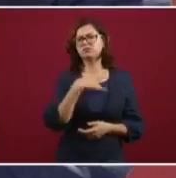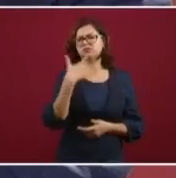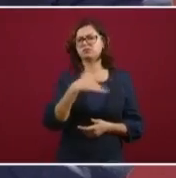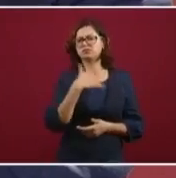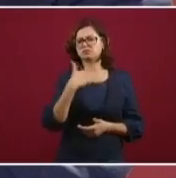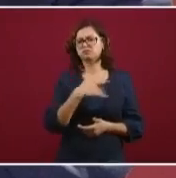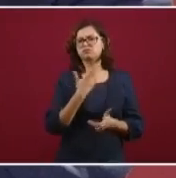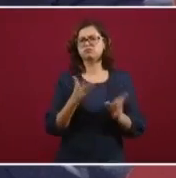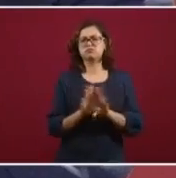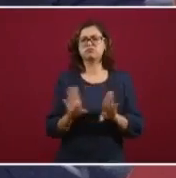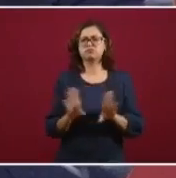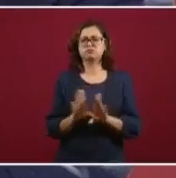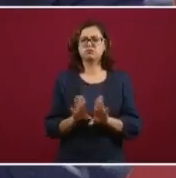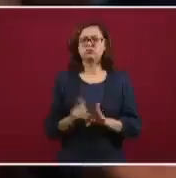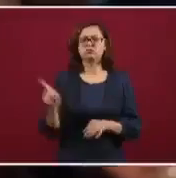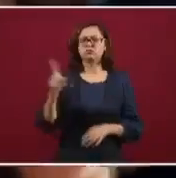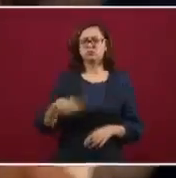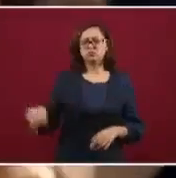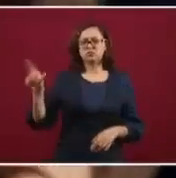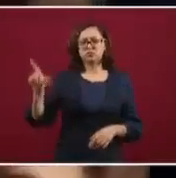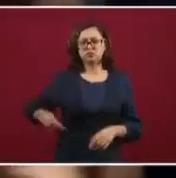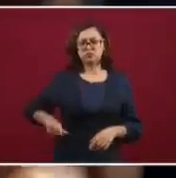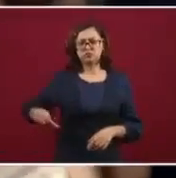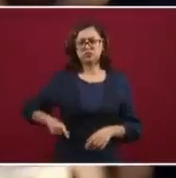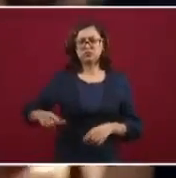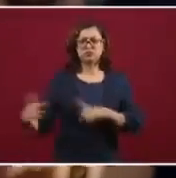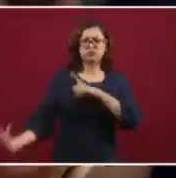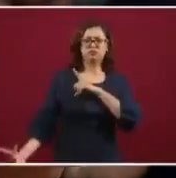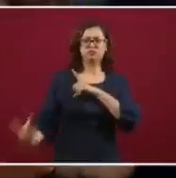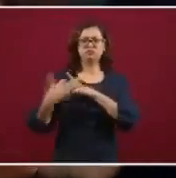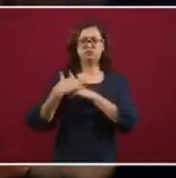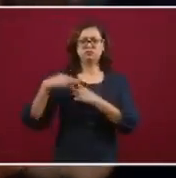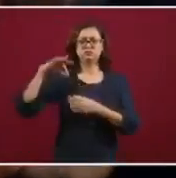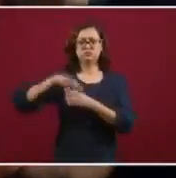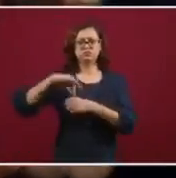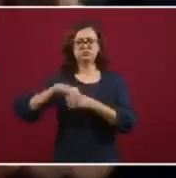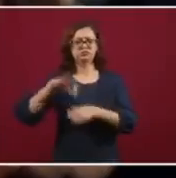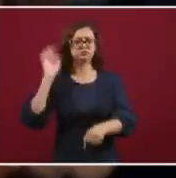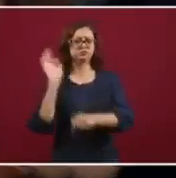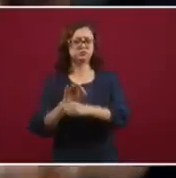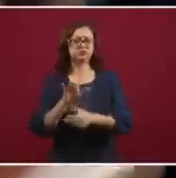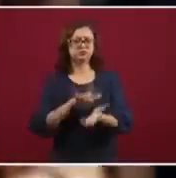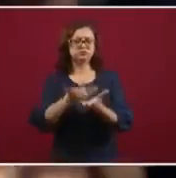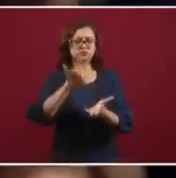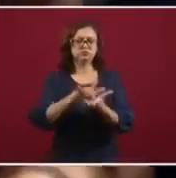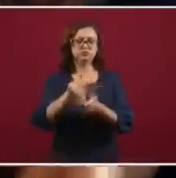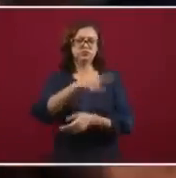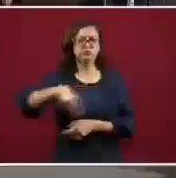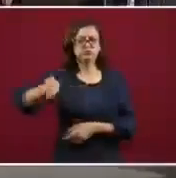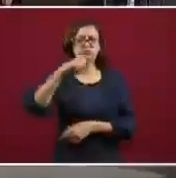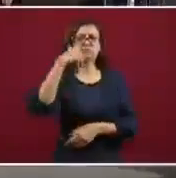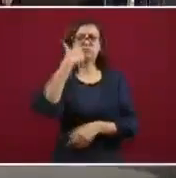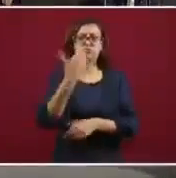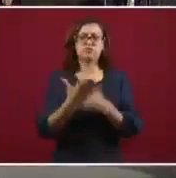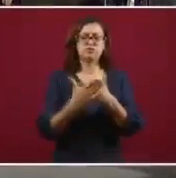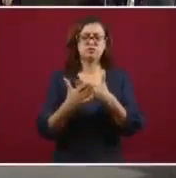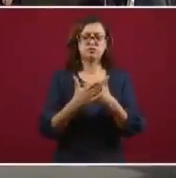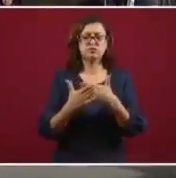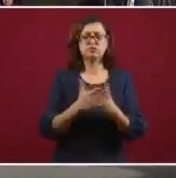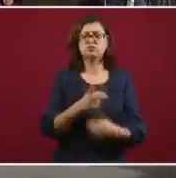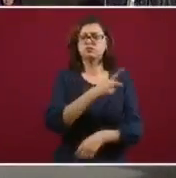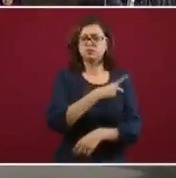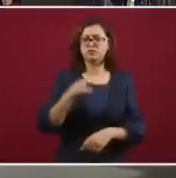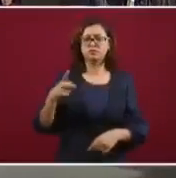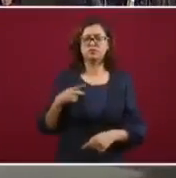dicho que, bueno, pues esos funcionarios, si quieren hacer proselitismo en favor de X o Y personajes que aspiran a una elección popular, deben